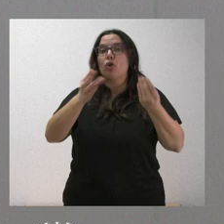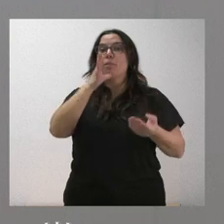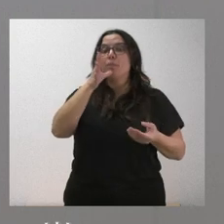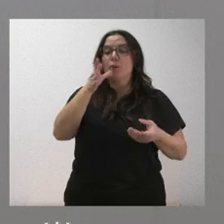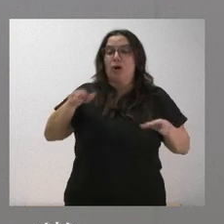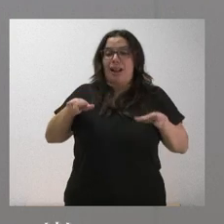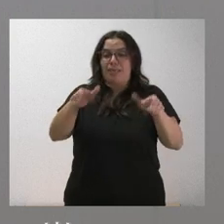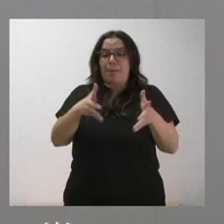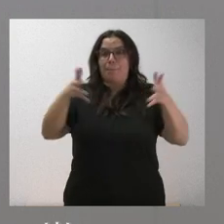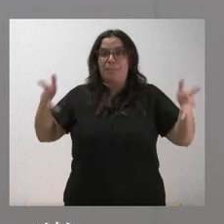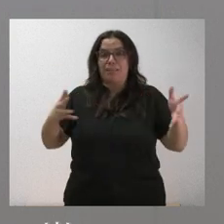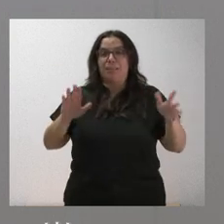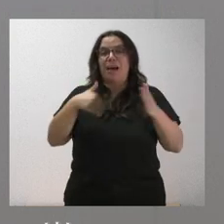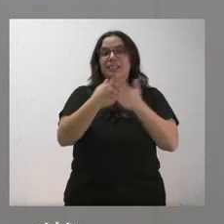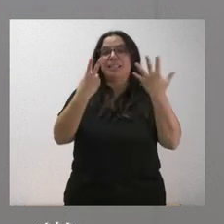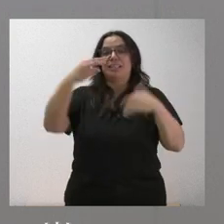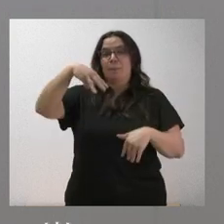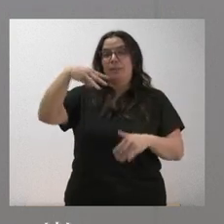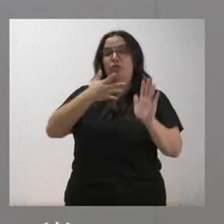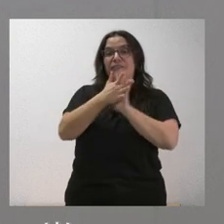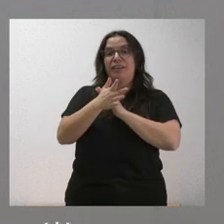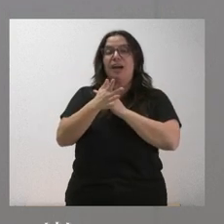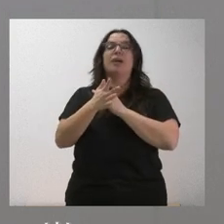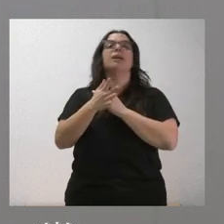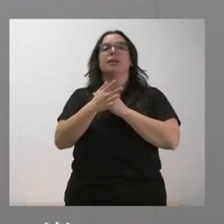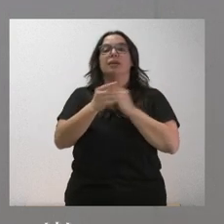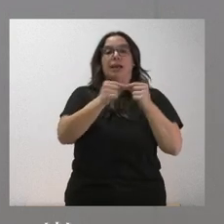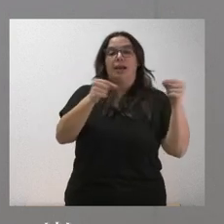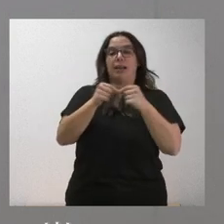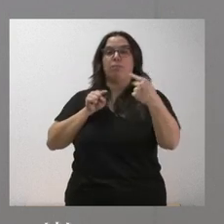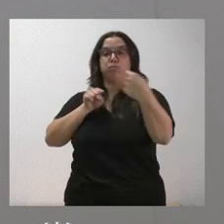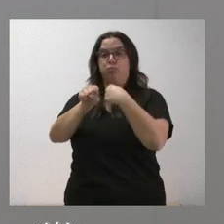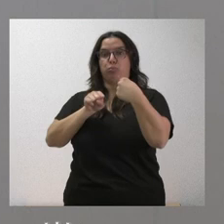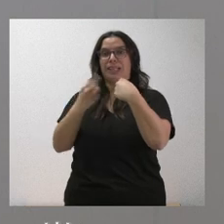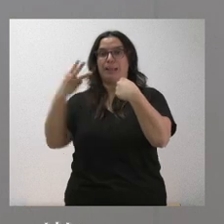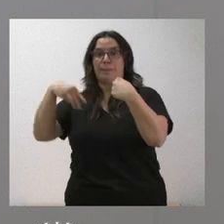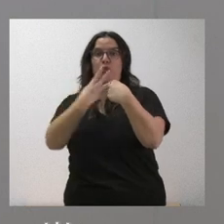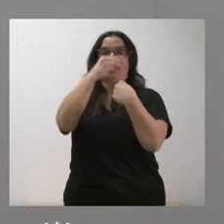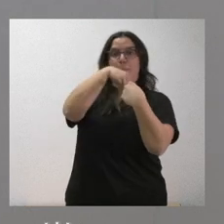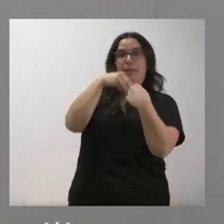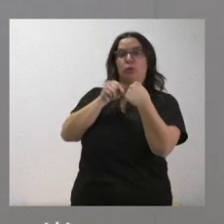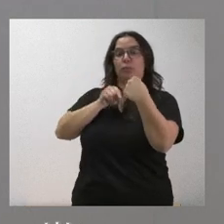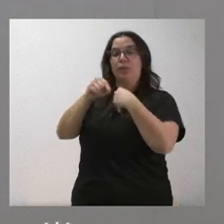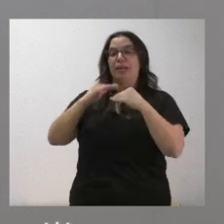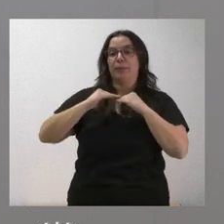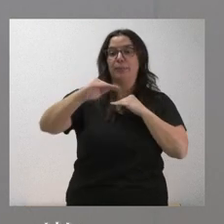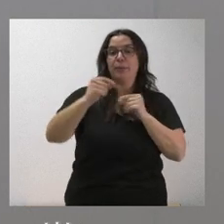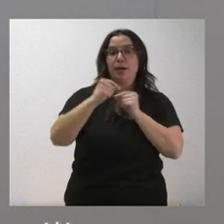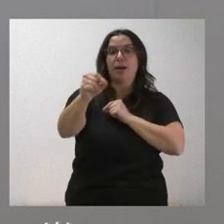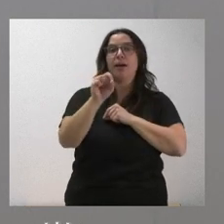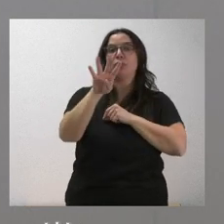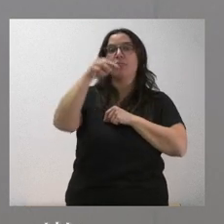hasta los 7 M para contar con dos carriles de 3 m y se renueva el pavimento en un tramo de más de 14 km de